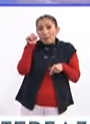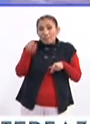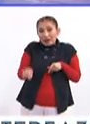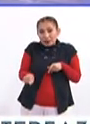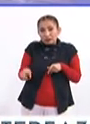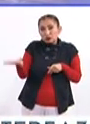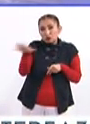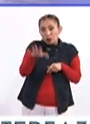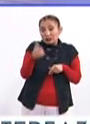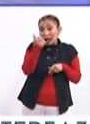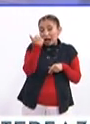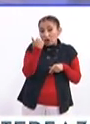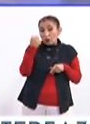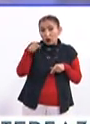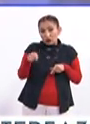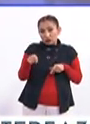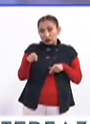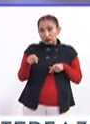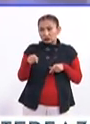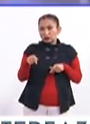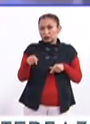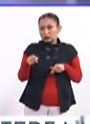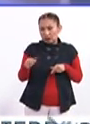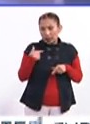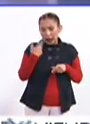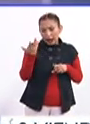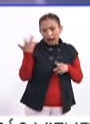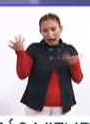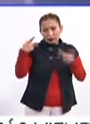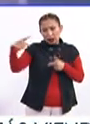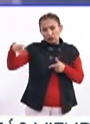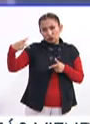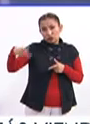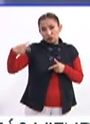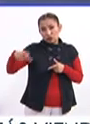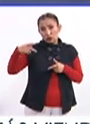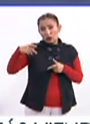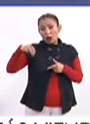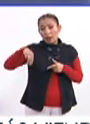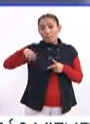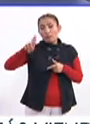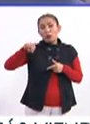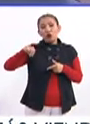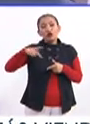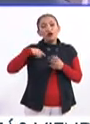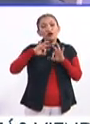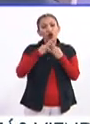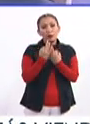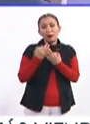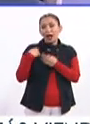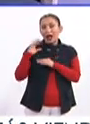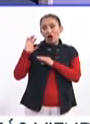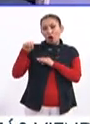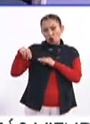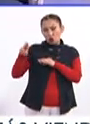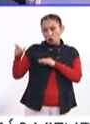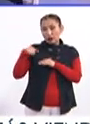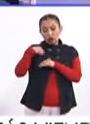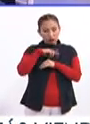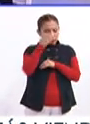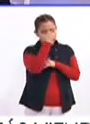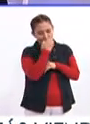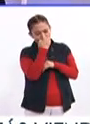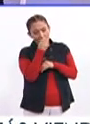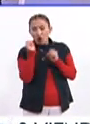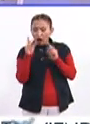propios estudiantes y que preparan ellos les llaman MUN, que son los modelos de Naciones Unidas, y nosotros los auspiciamos